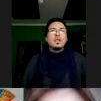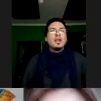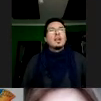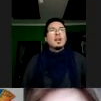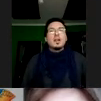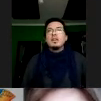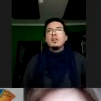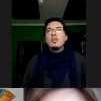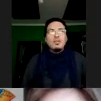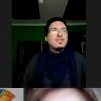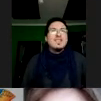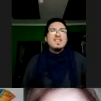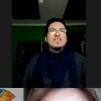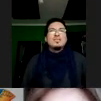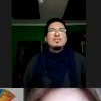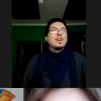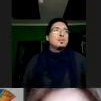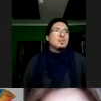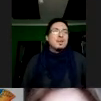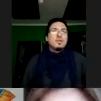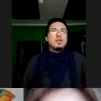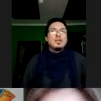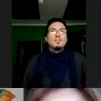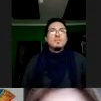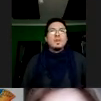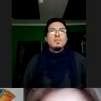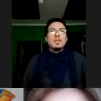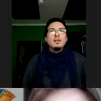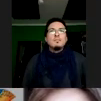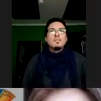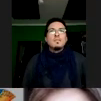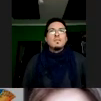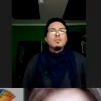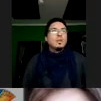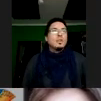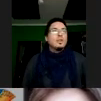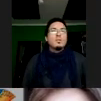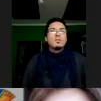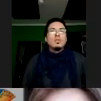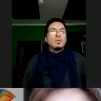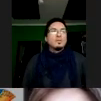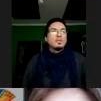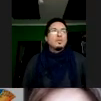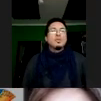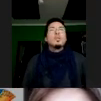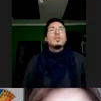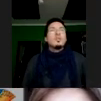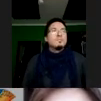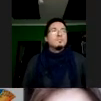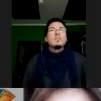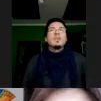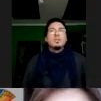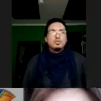información y el que agarra, agarra y el que no, no. Estoy acá para que ustedes aprendan. Si aprenden, cumplí junto con la profesora Damar dice, nuestra está